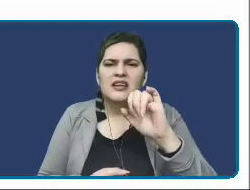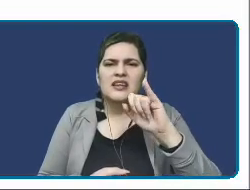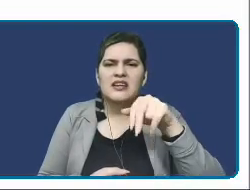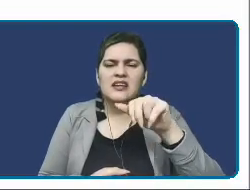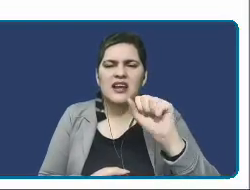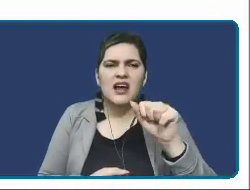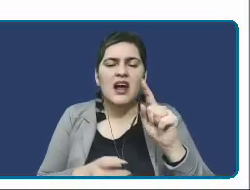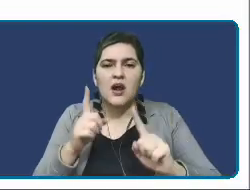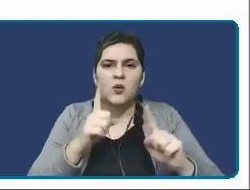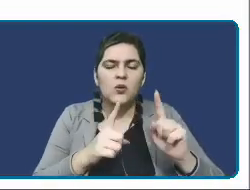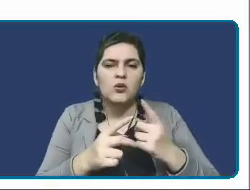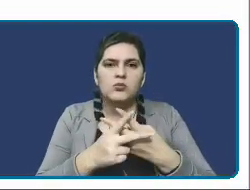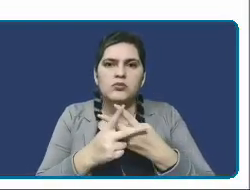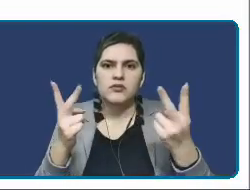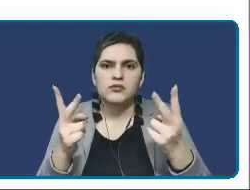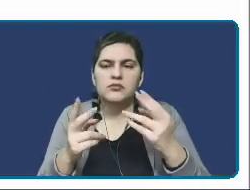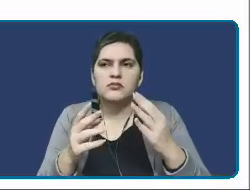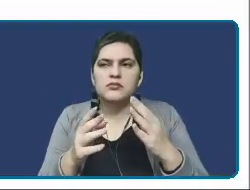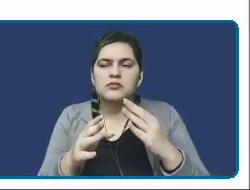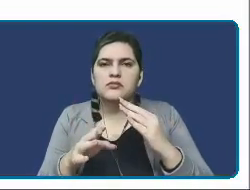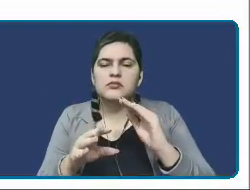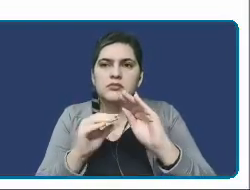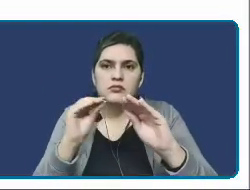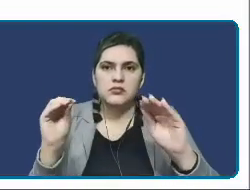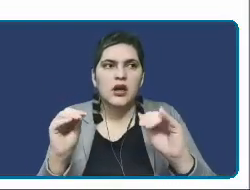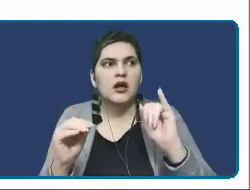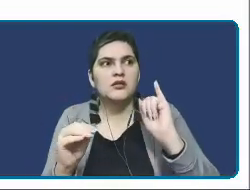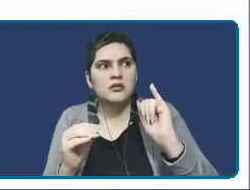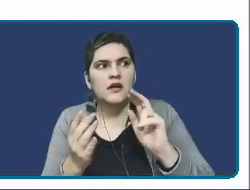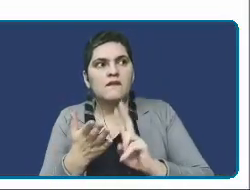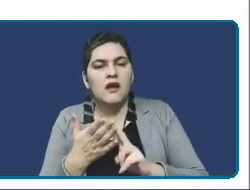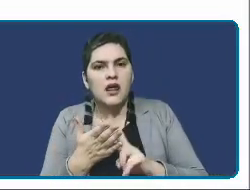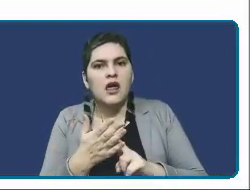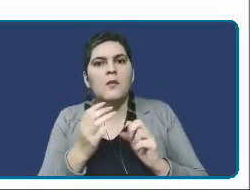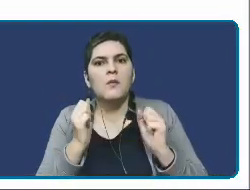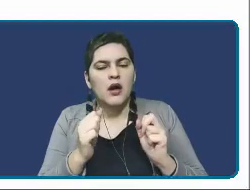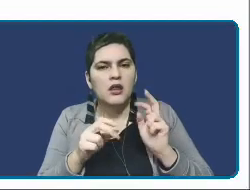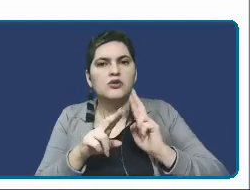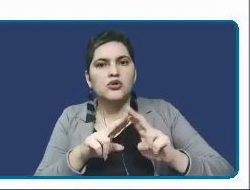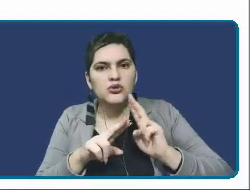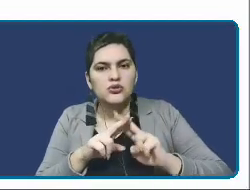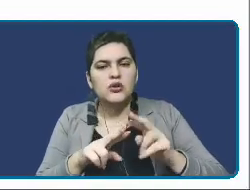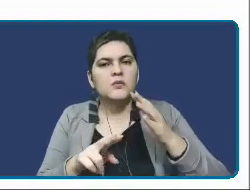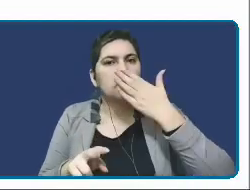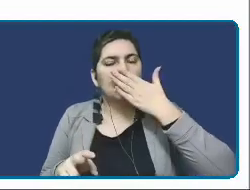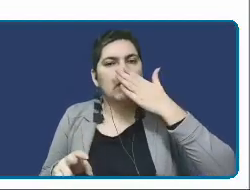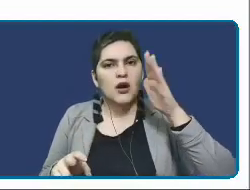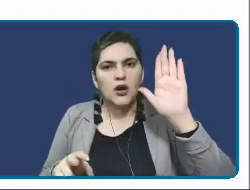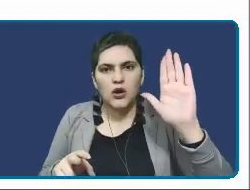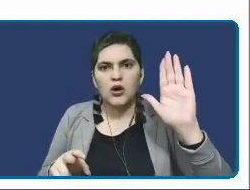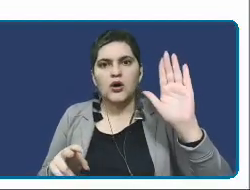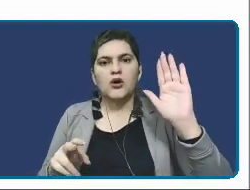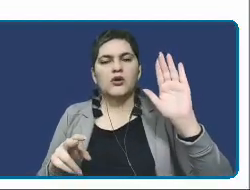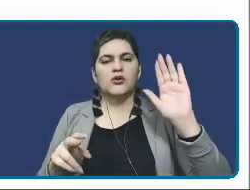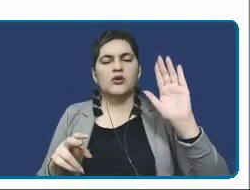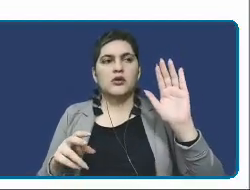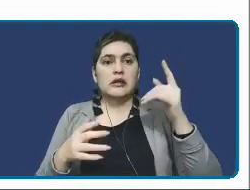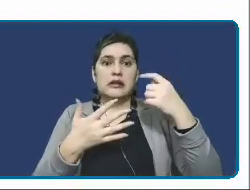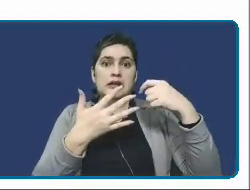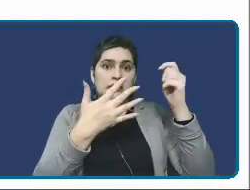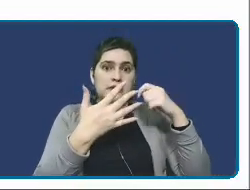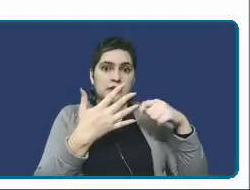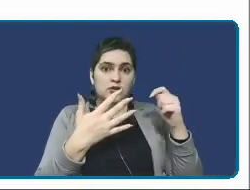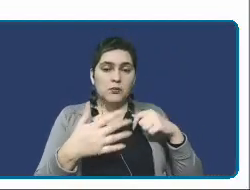entonces hundió mucho de que sí era una solución o de que sí iba a mejorar no solamente los síntomas digestivos, sino que